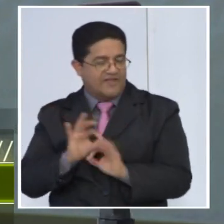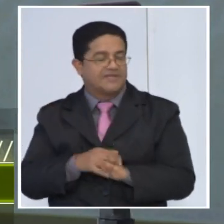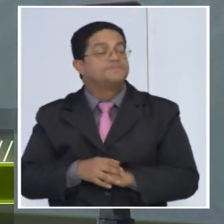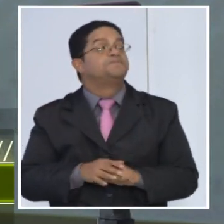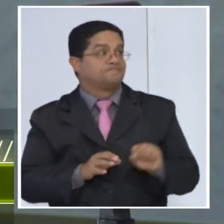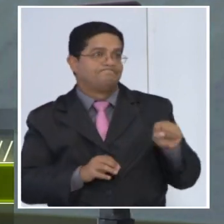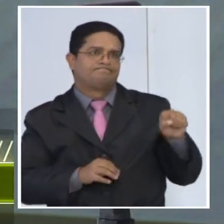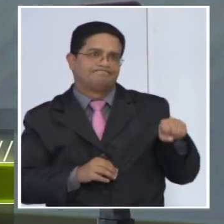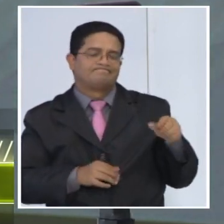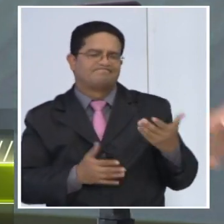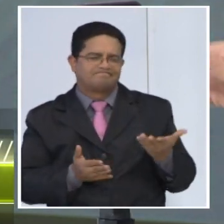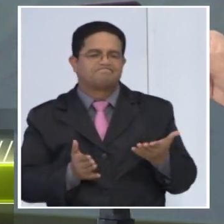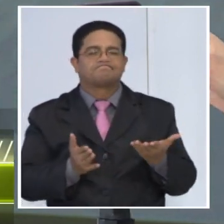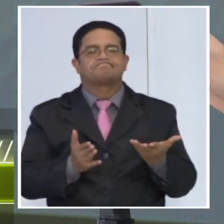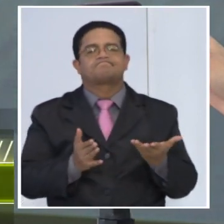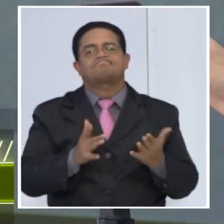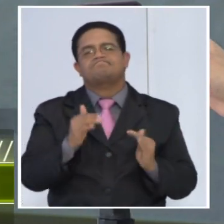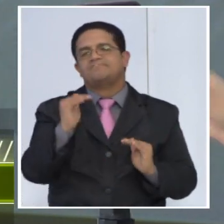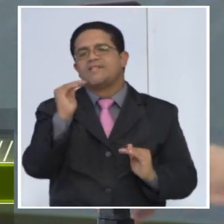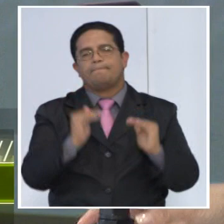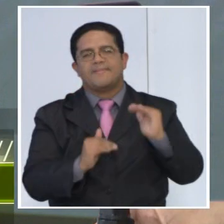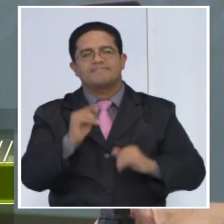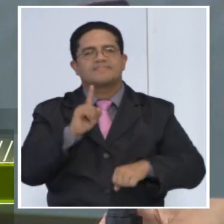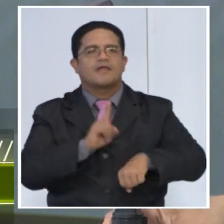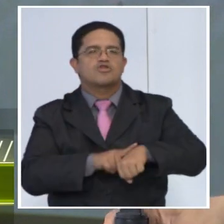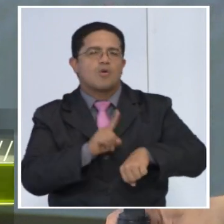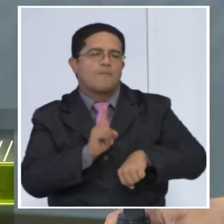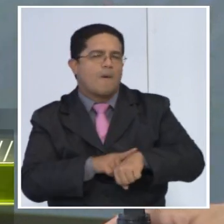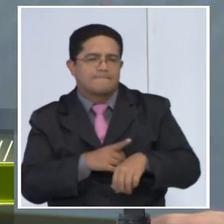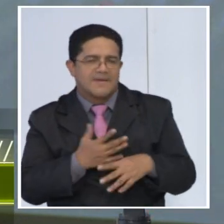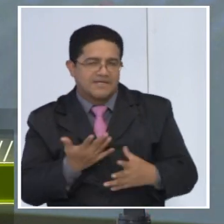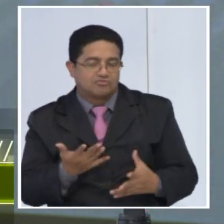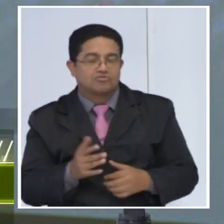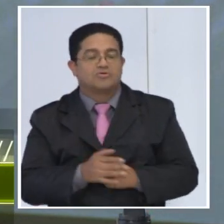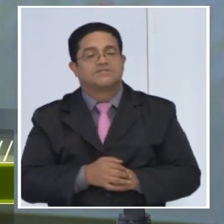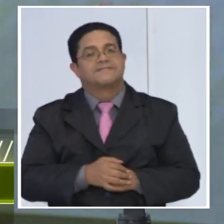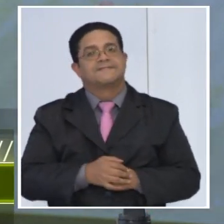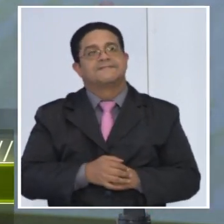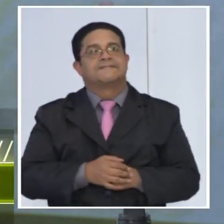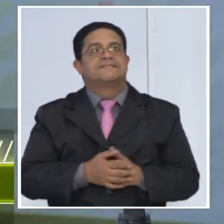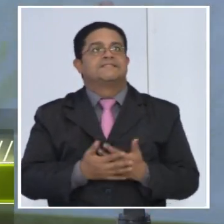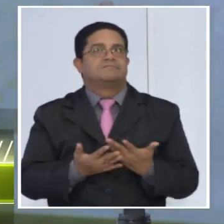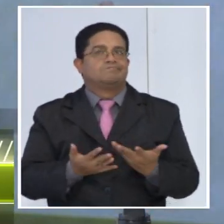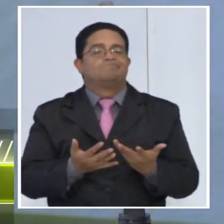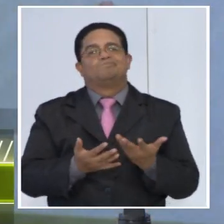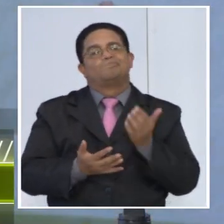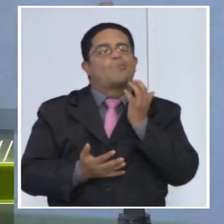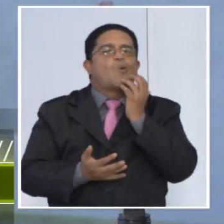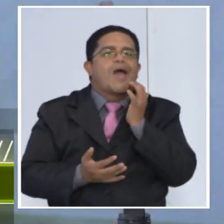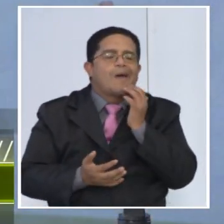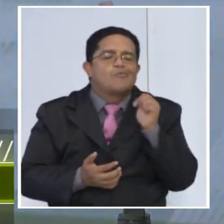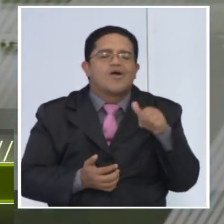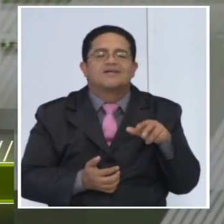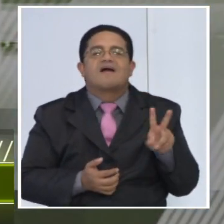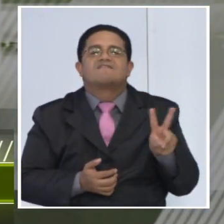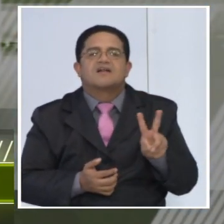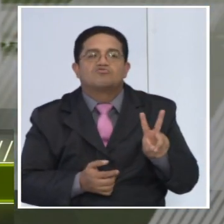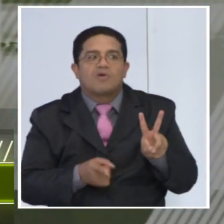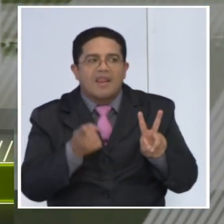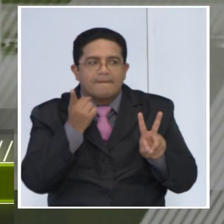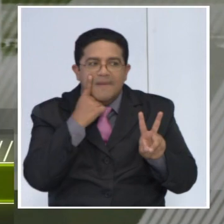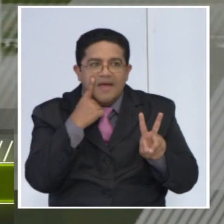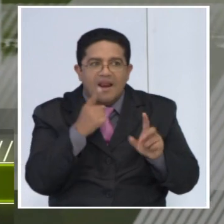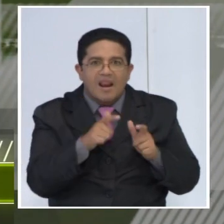estas medidas se instalan dependiendo de los momentos epidemiológicos, es decir, Si en Venezuela se describe un aumento